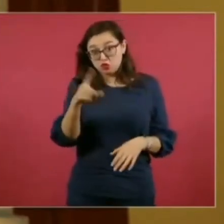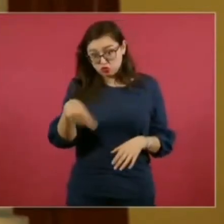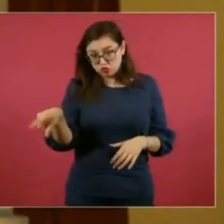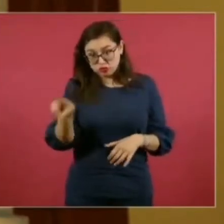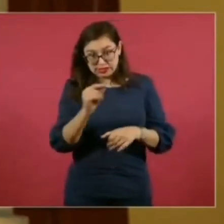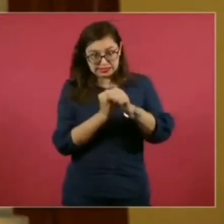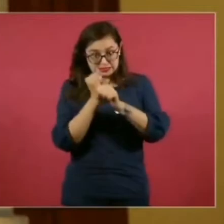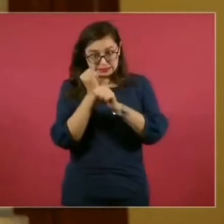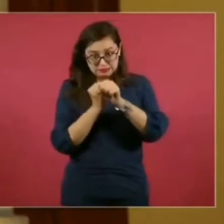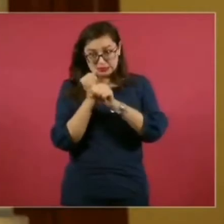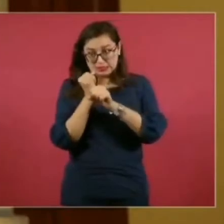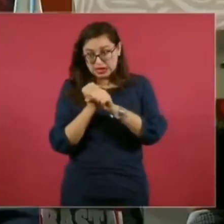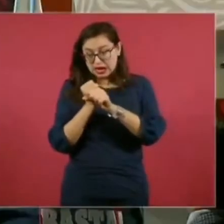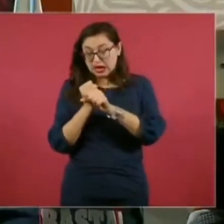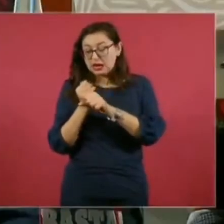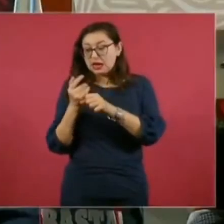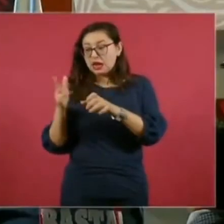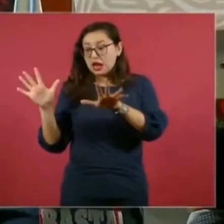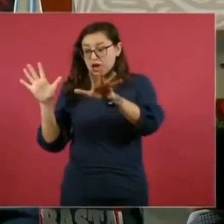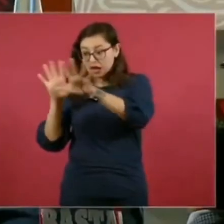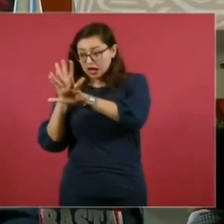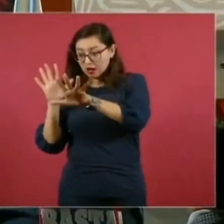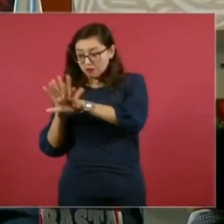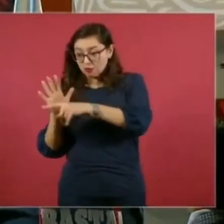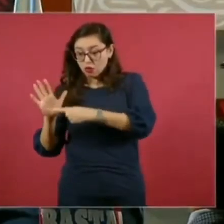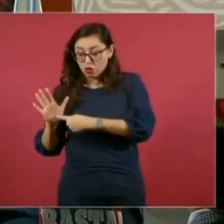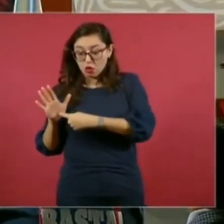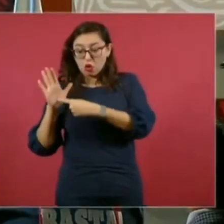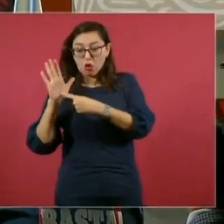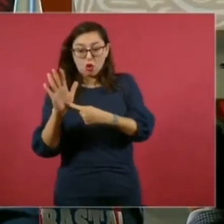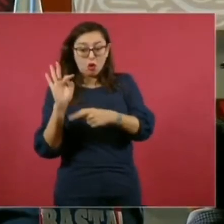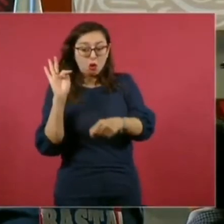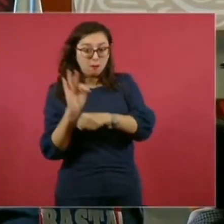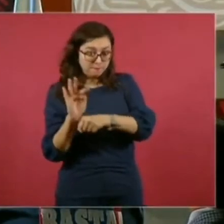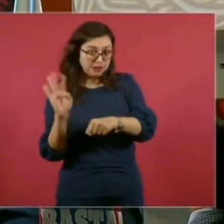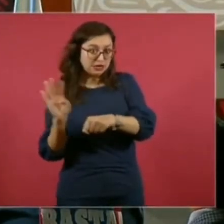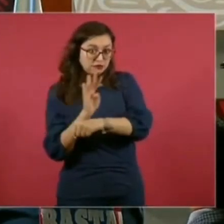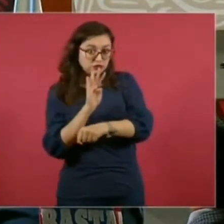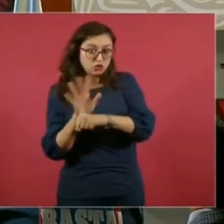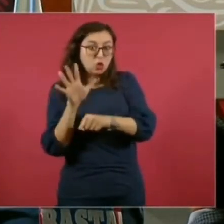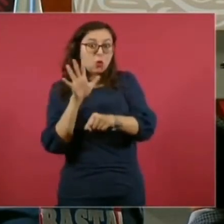que prevalece. ¿Quién quiere que regrese esto?